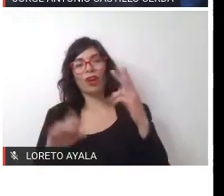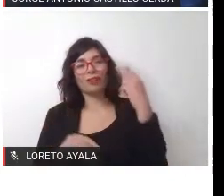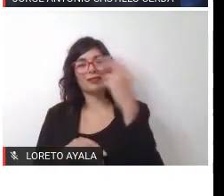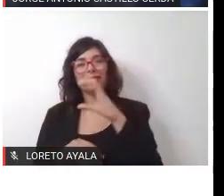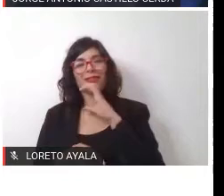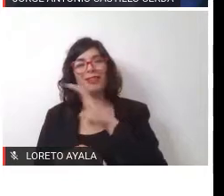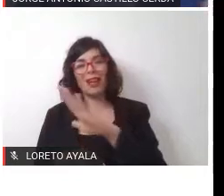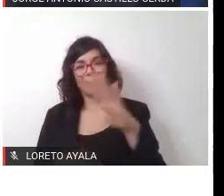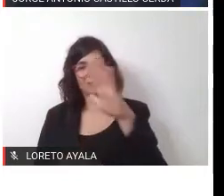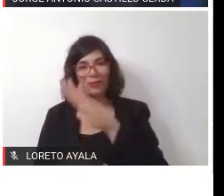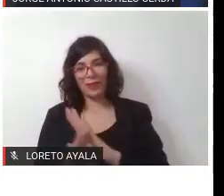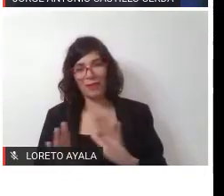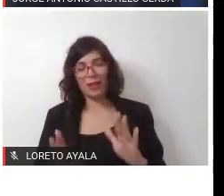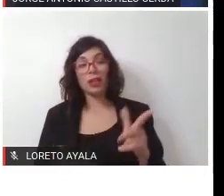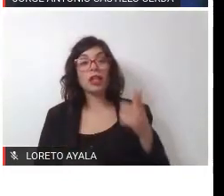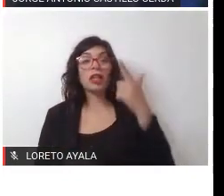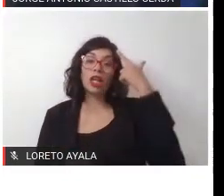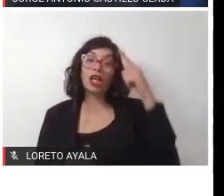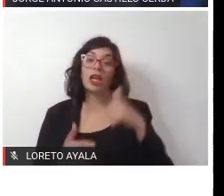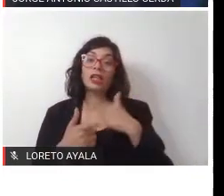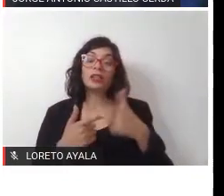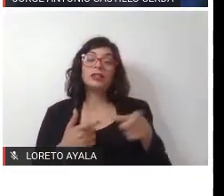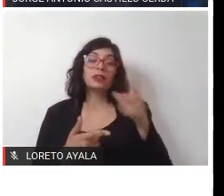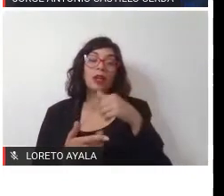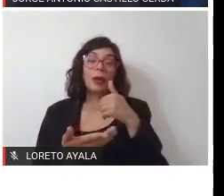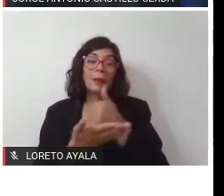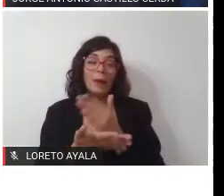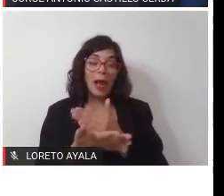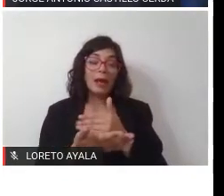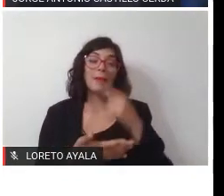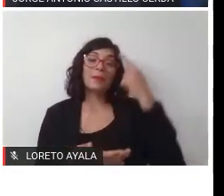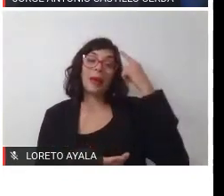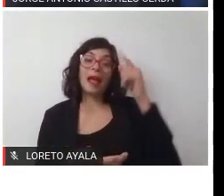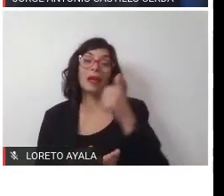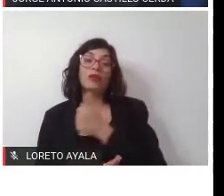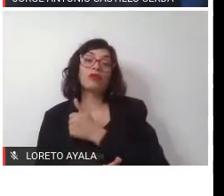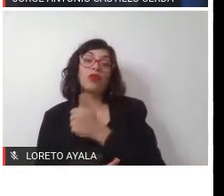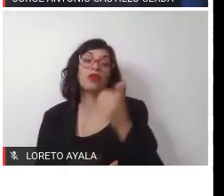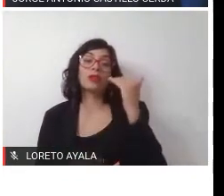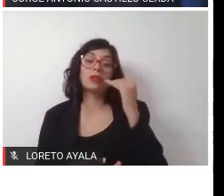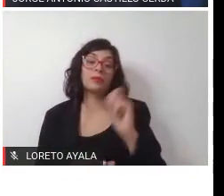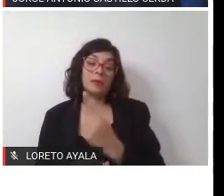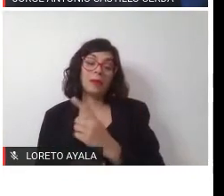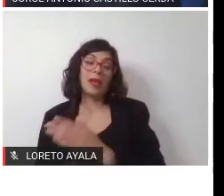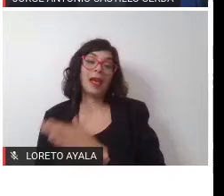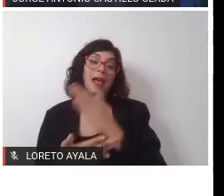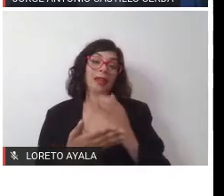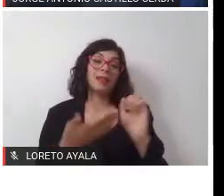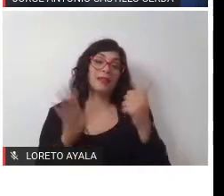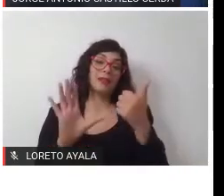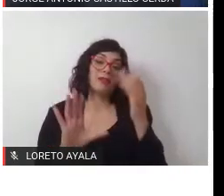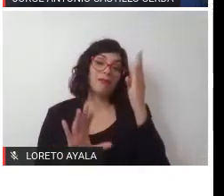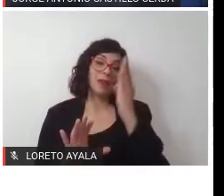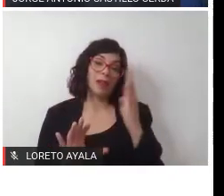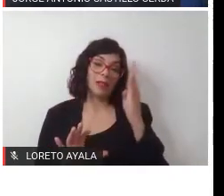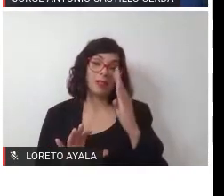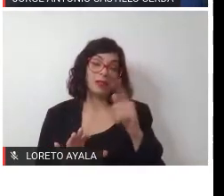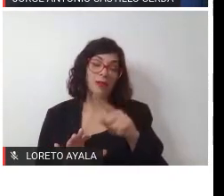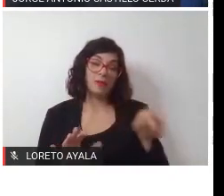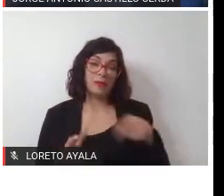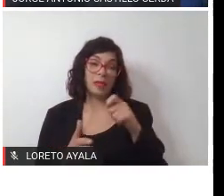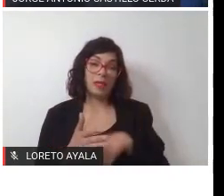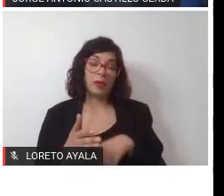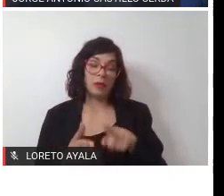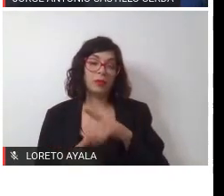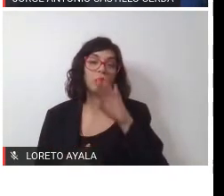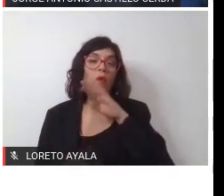que se planifica para todos los alumnos de primero a sexto que tengan ellos en esa matrícula, y se